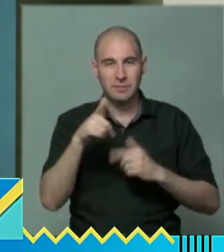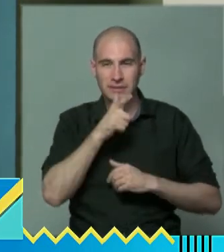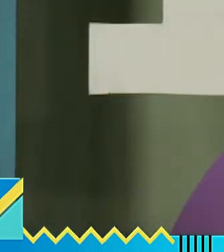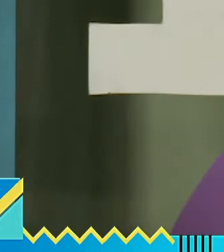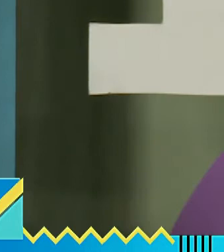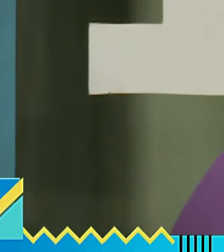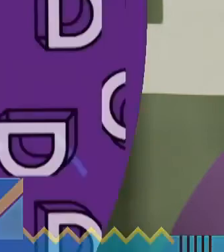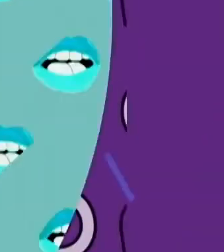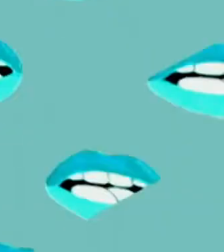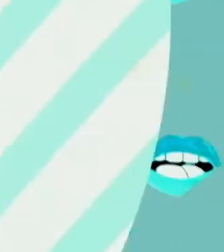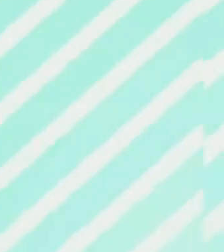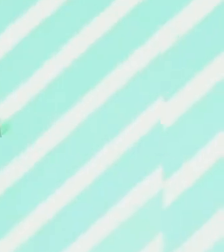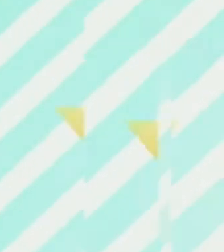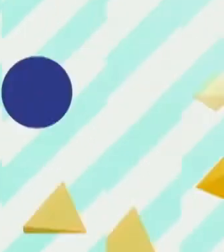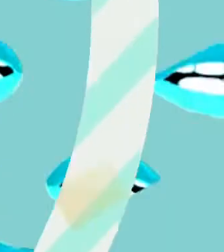Parecidos.